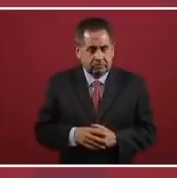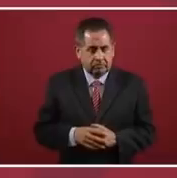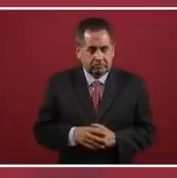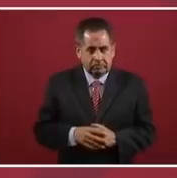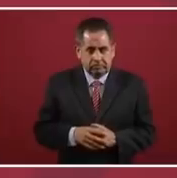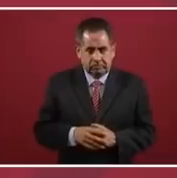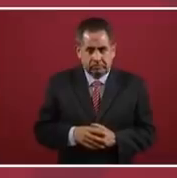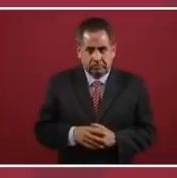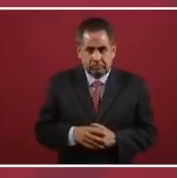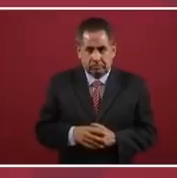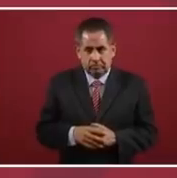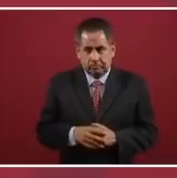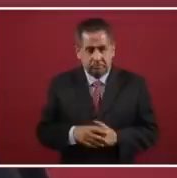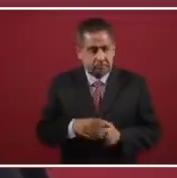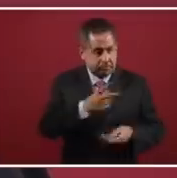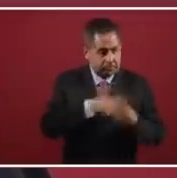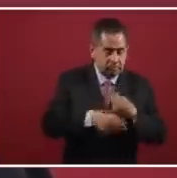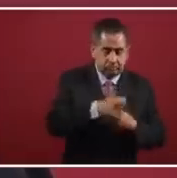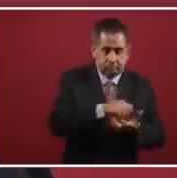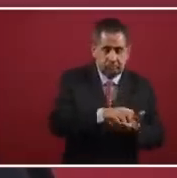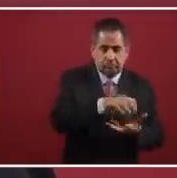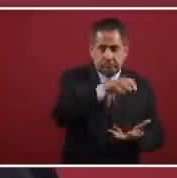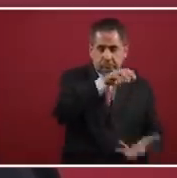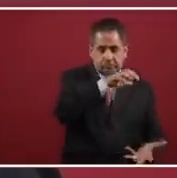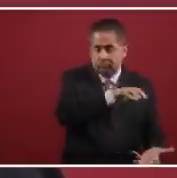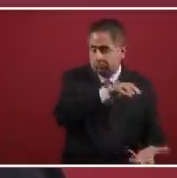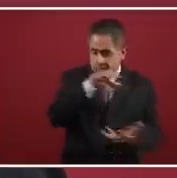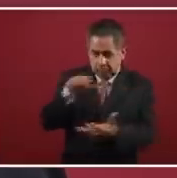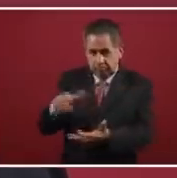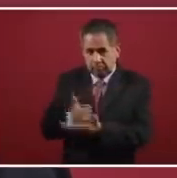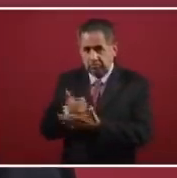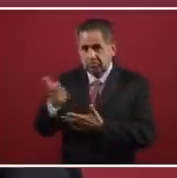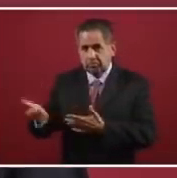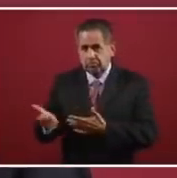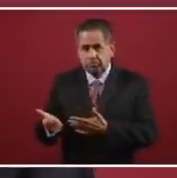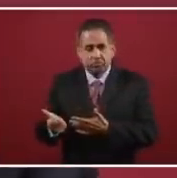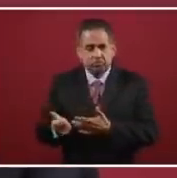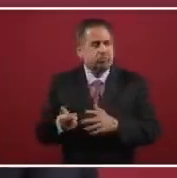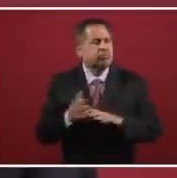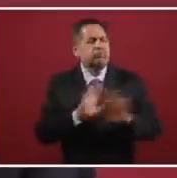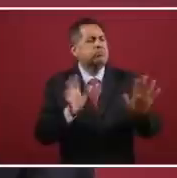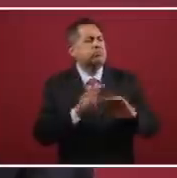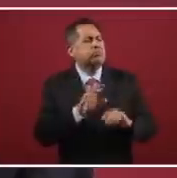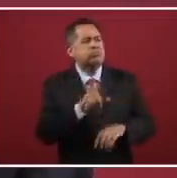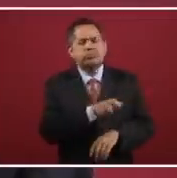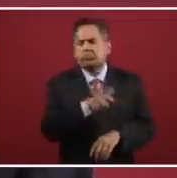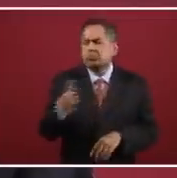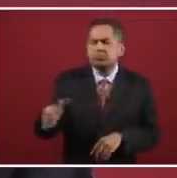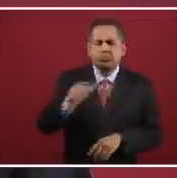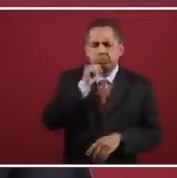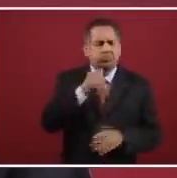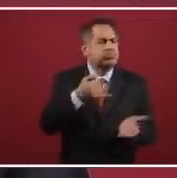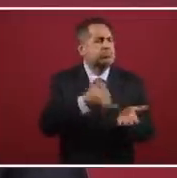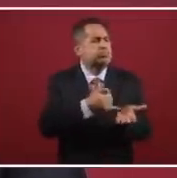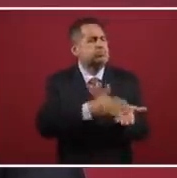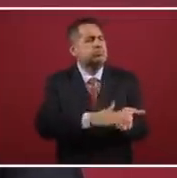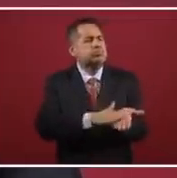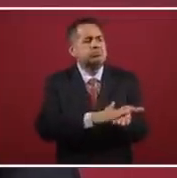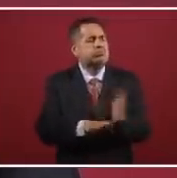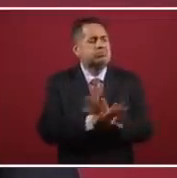el dinero que tenían que pagar de derecho, se les condonaba el derecho.